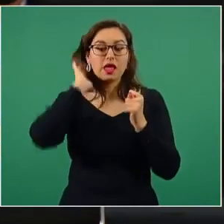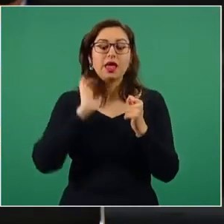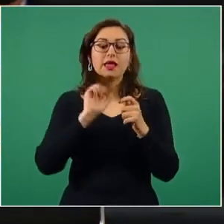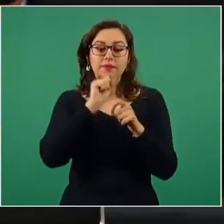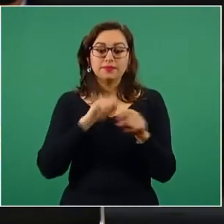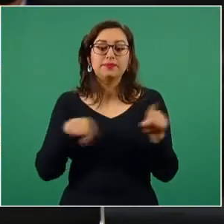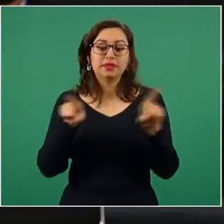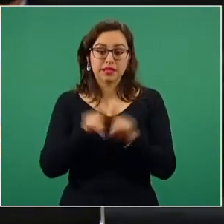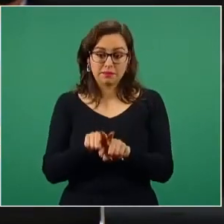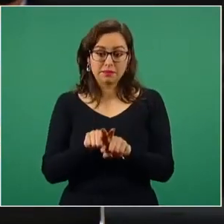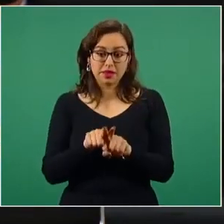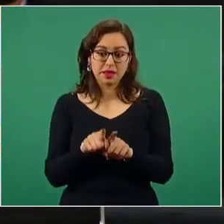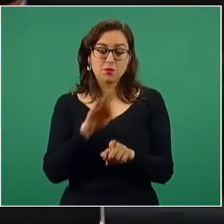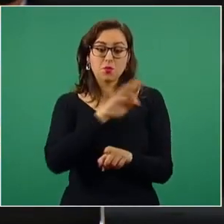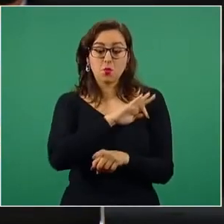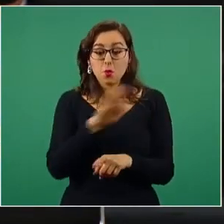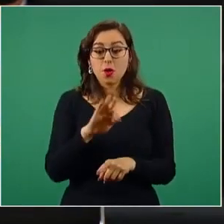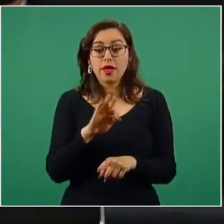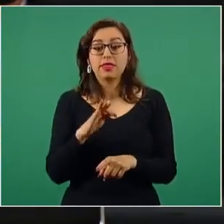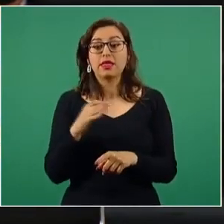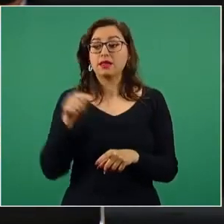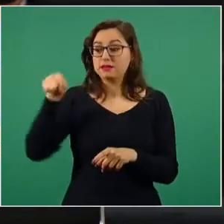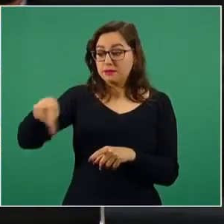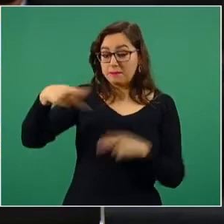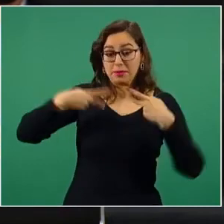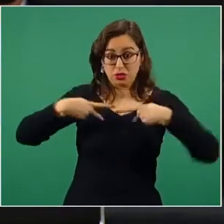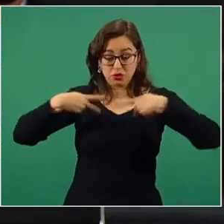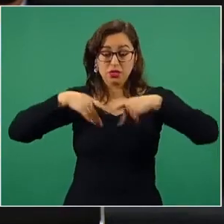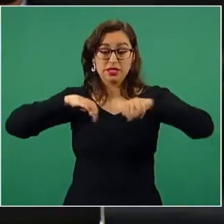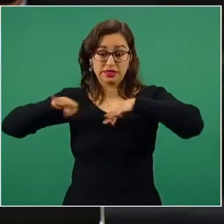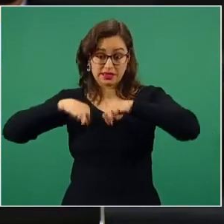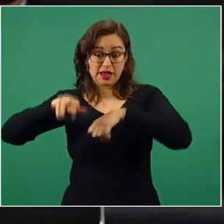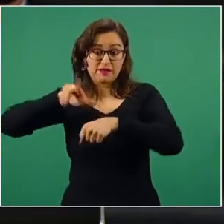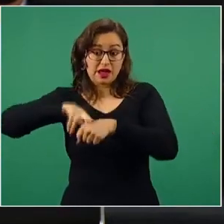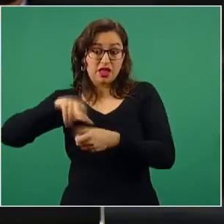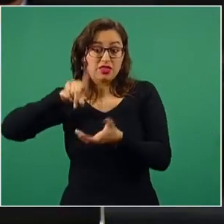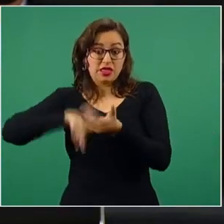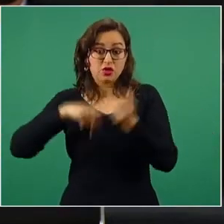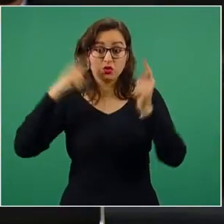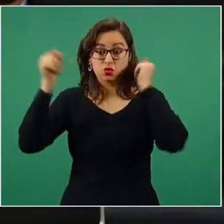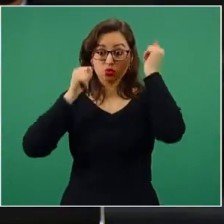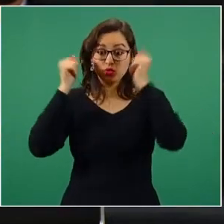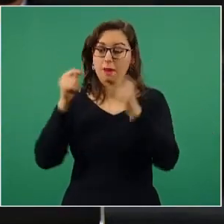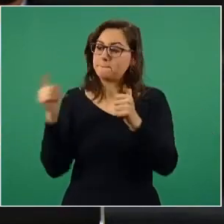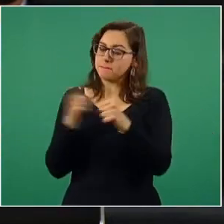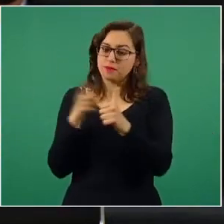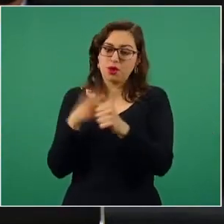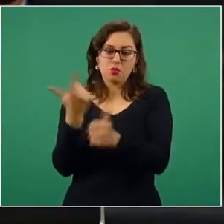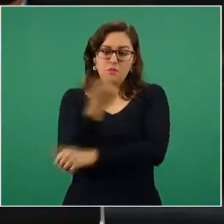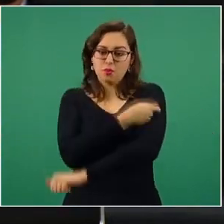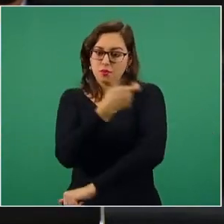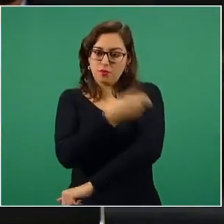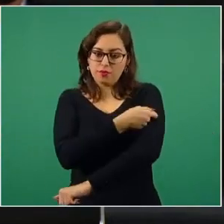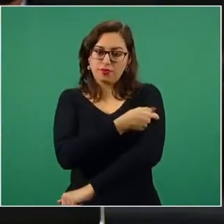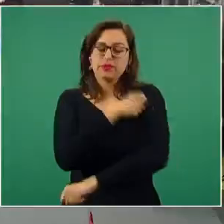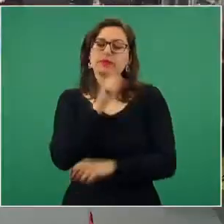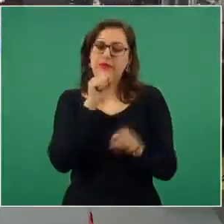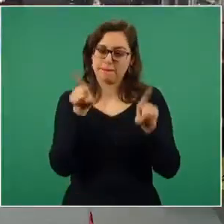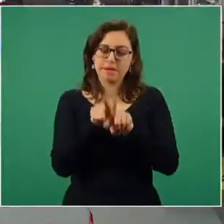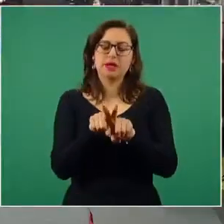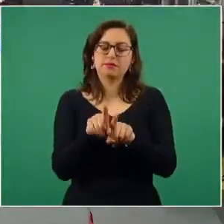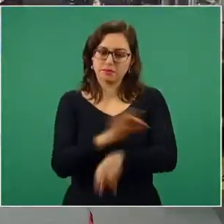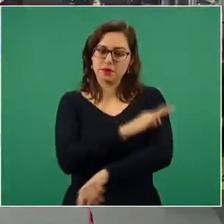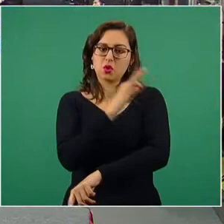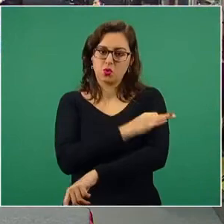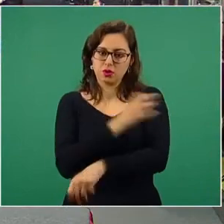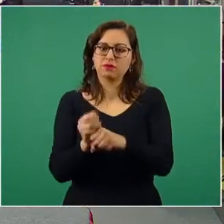que si hay posibilidad de que los trabajadores del sector turístico también tengan la prioridad de aplicación de vacunas del COVID. Sí.